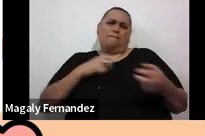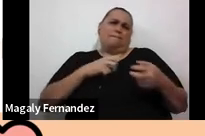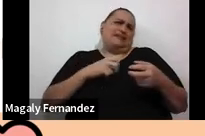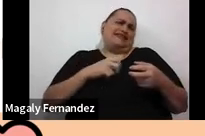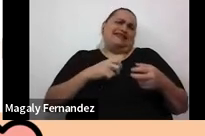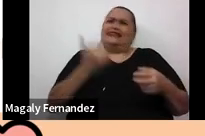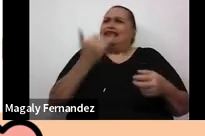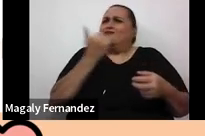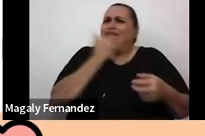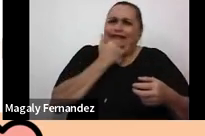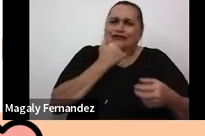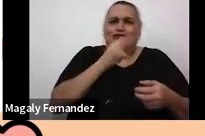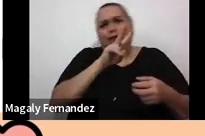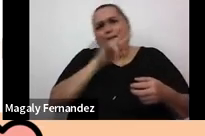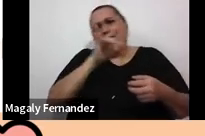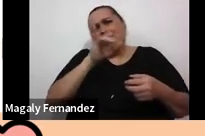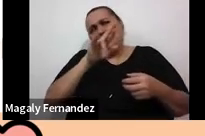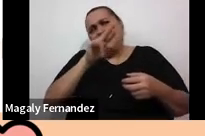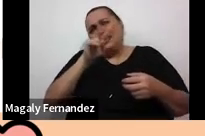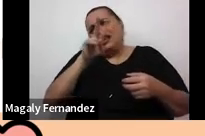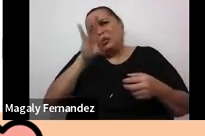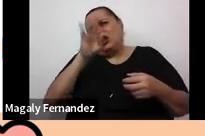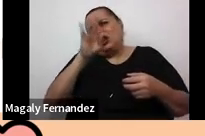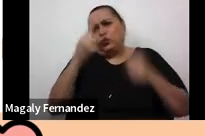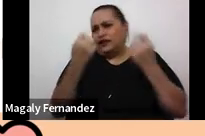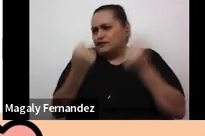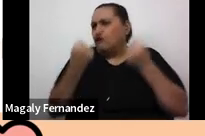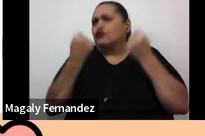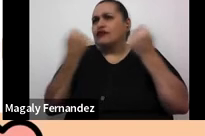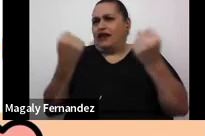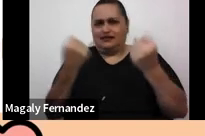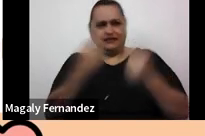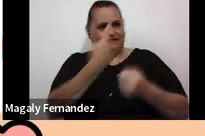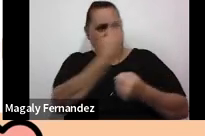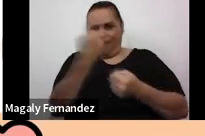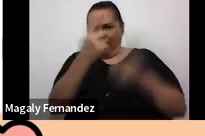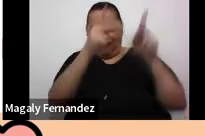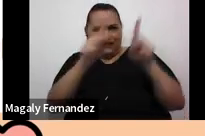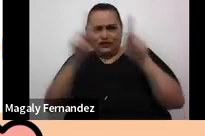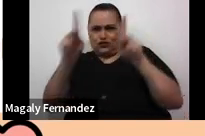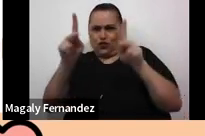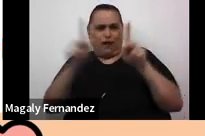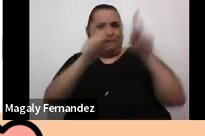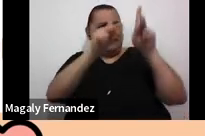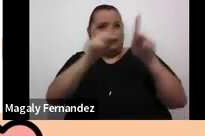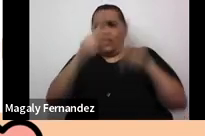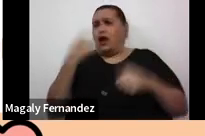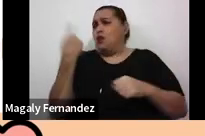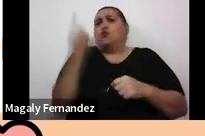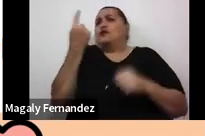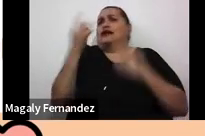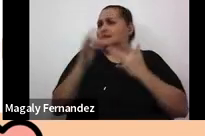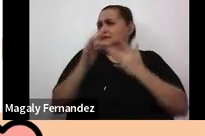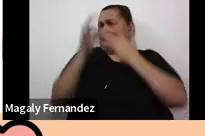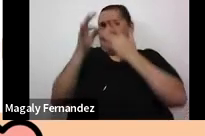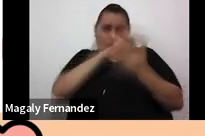des virtudes como fortalezas que hacen de cada ser alguien especial y único Yo creo que